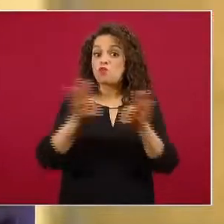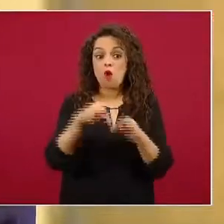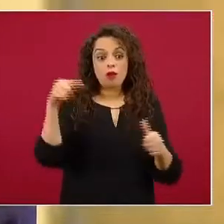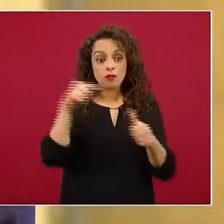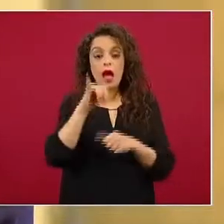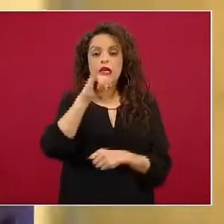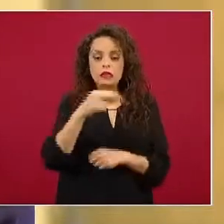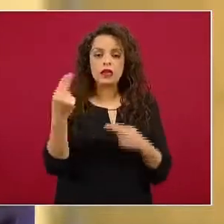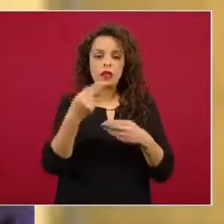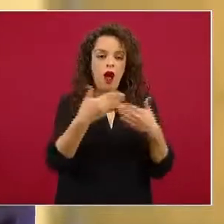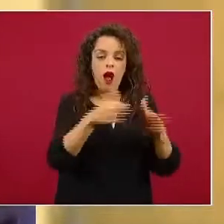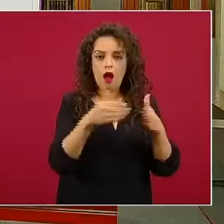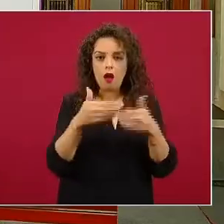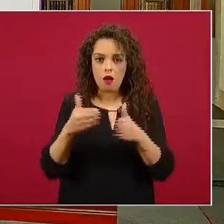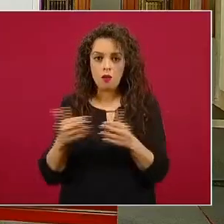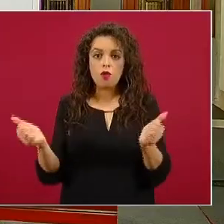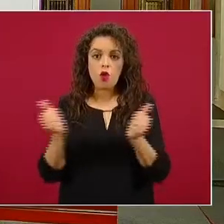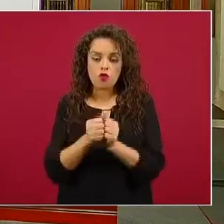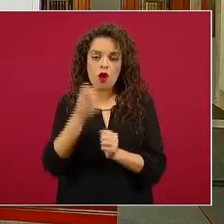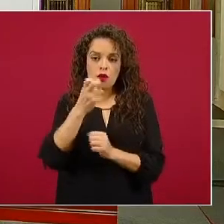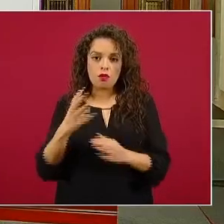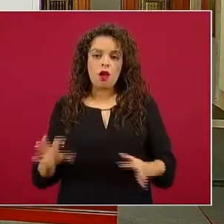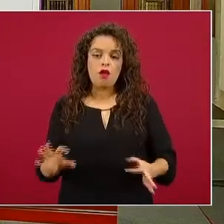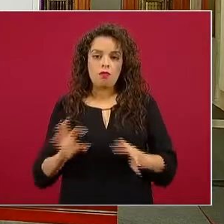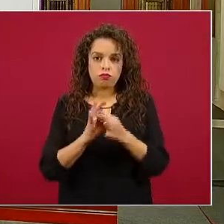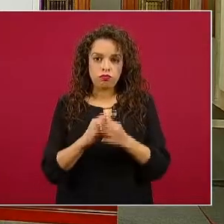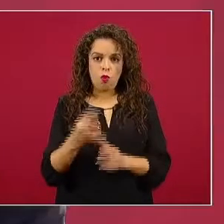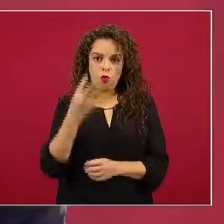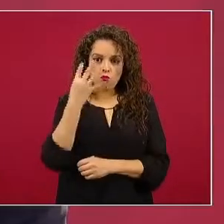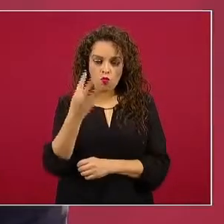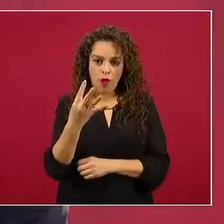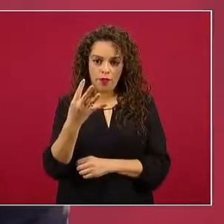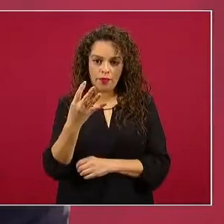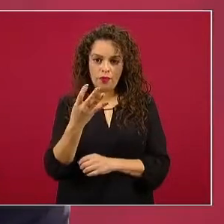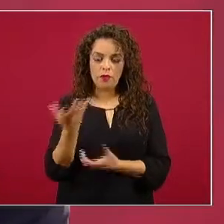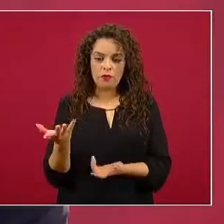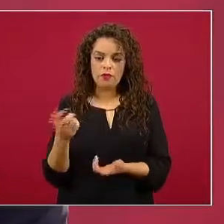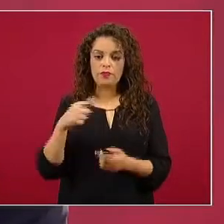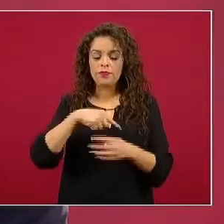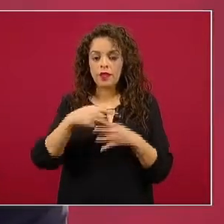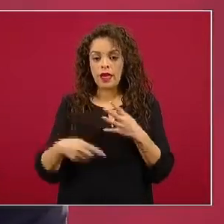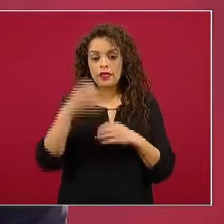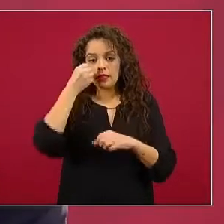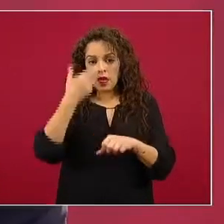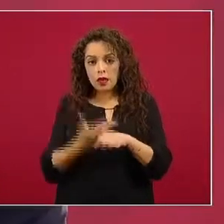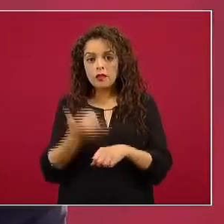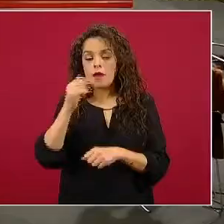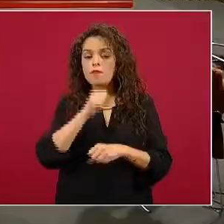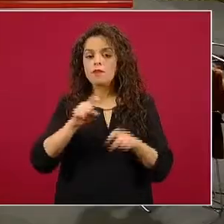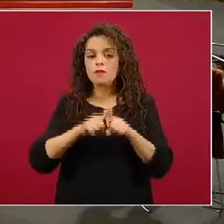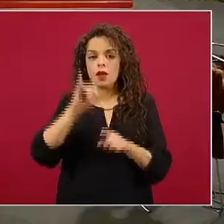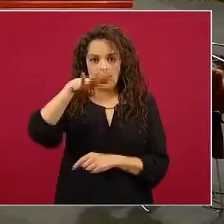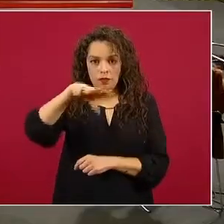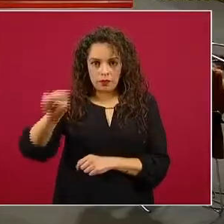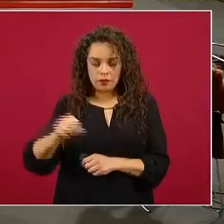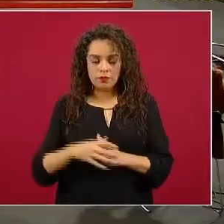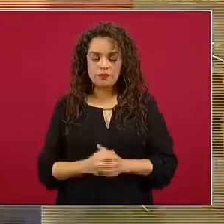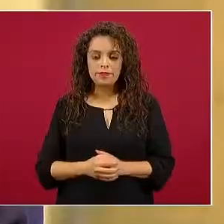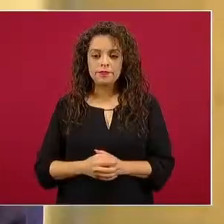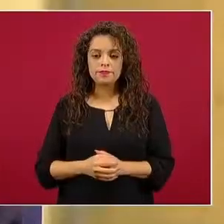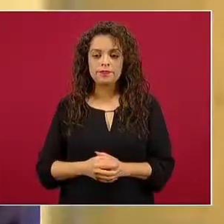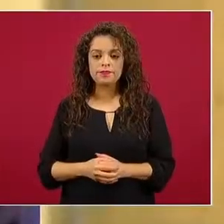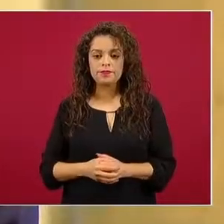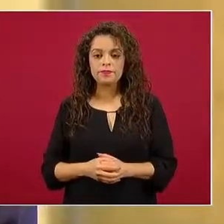el conjunto de estas 4 entidades, 3 secretarías y el Instituto Mexicano del Seguro Social. ¿Qué